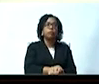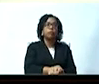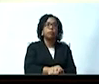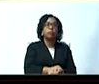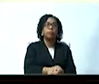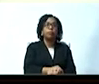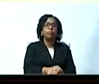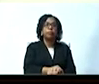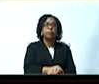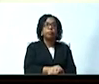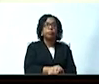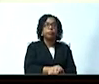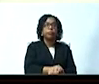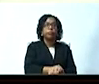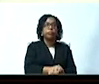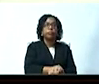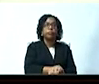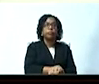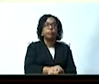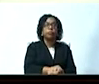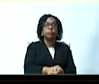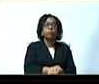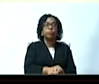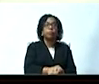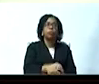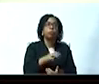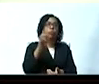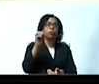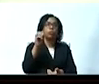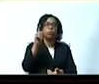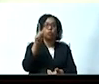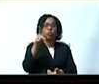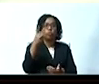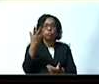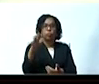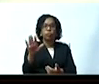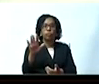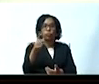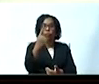Ok. Ya entró.